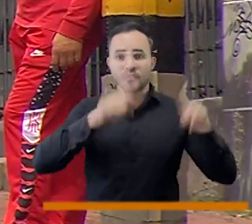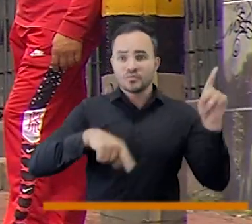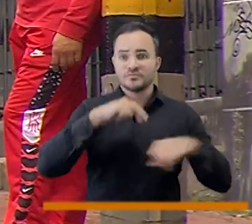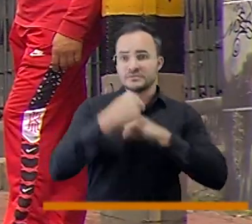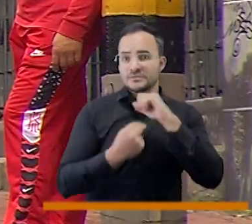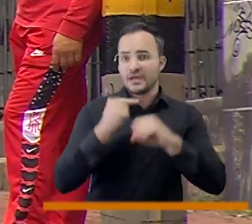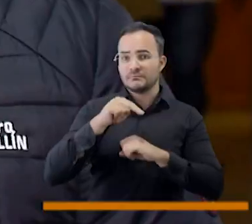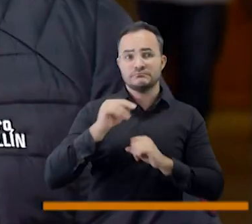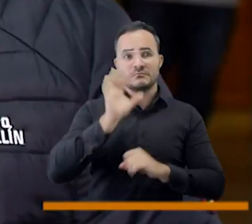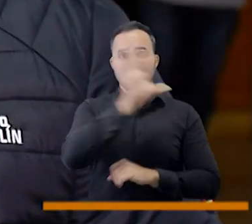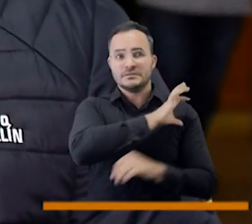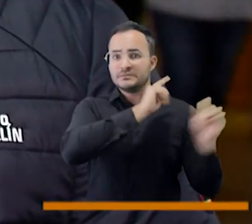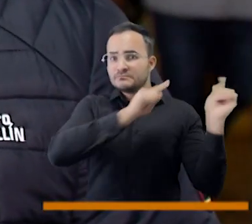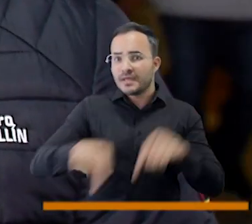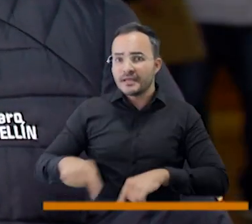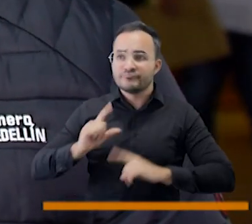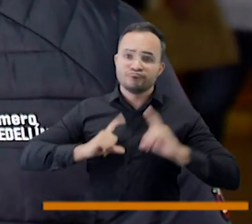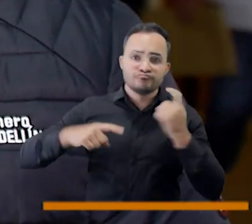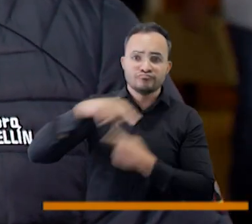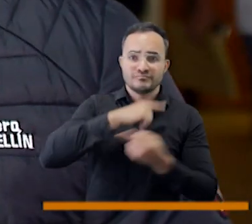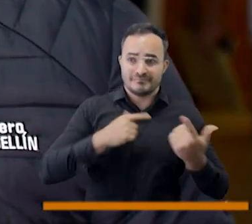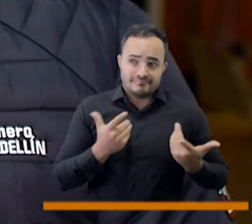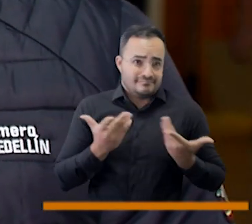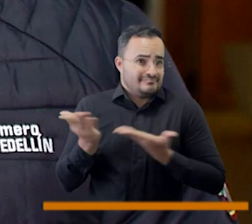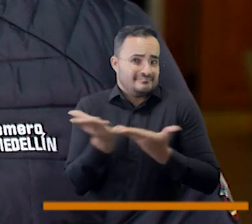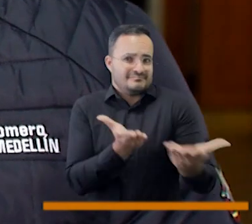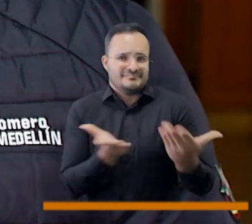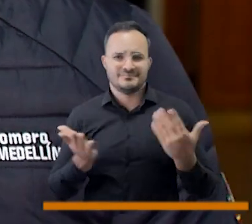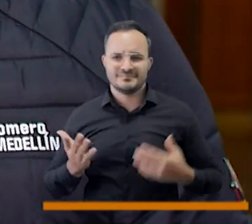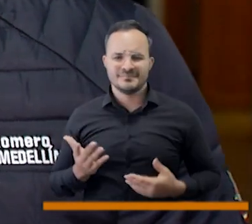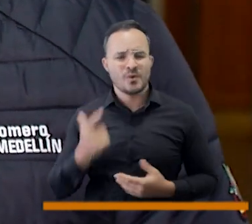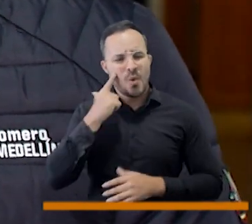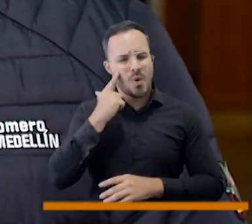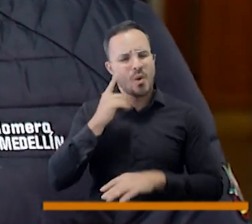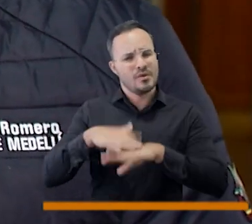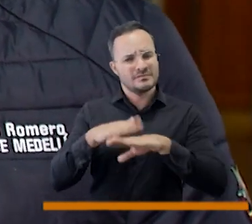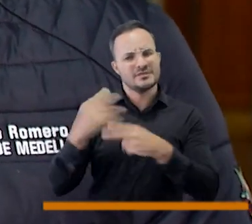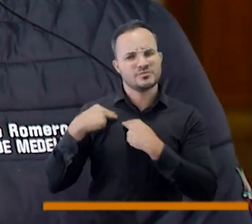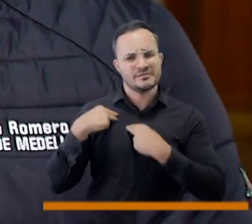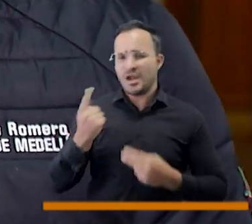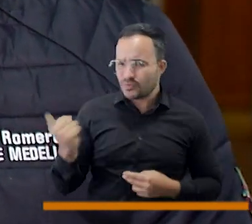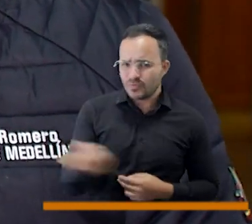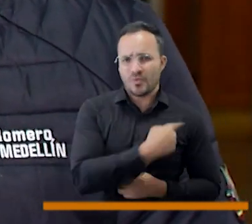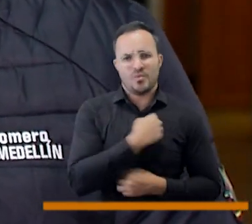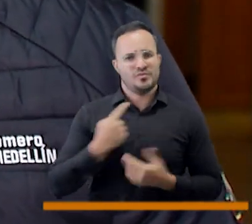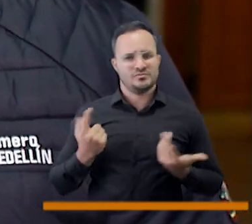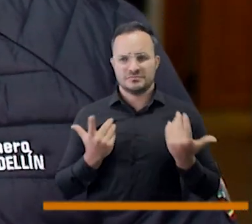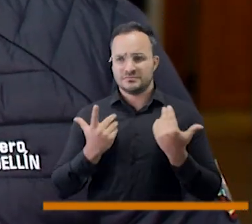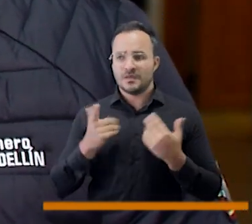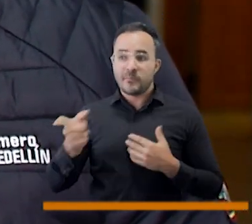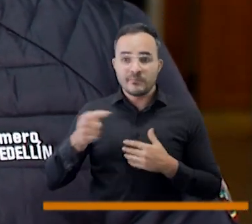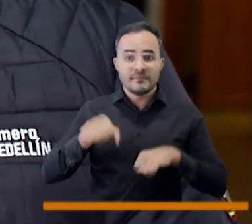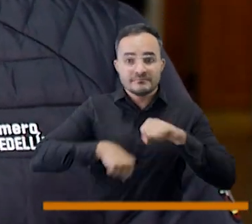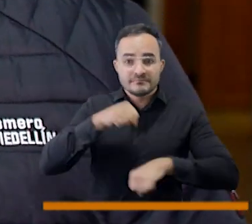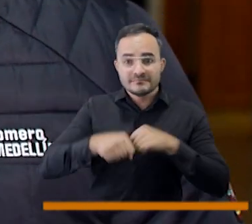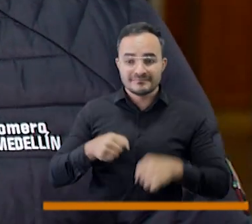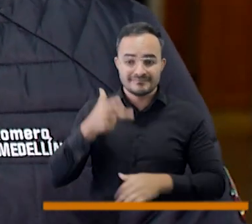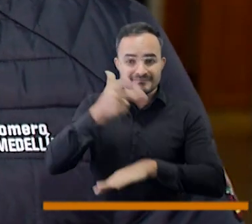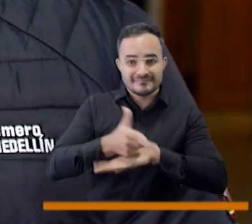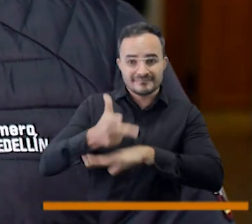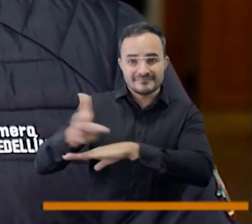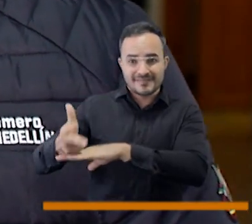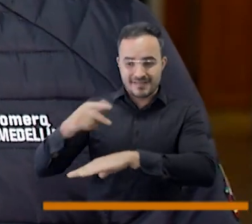visitan, extranjeros. Por eso este llamado es a toda la ciudadanía. Todos somos corresponsables del cuidado de las estaciones de Encicla.